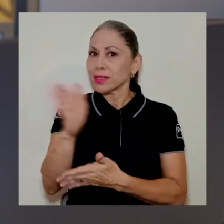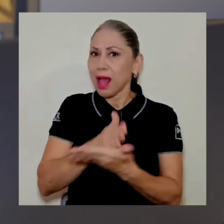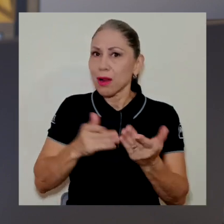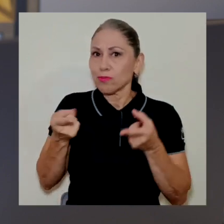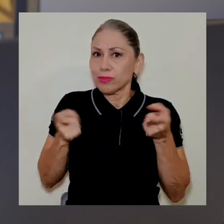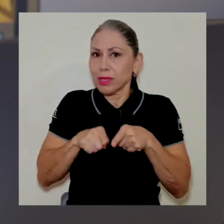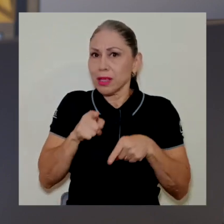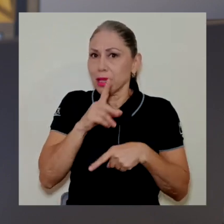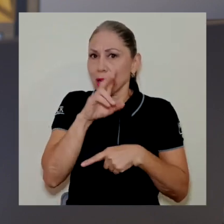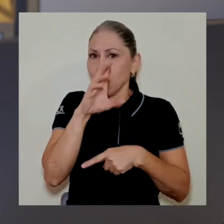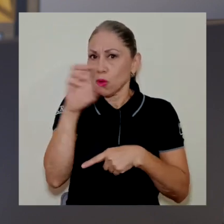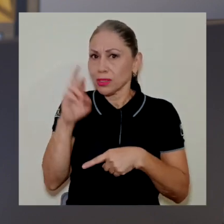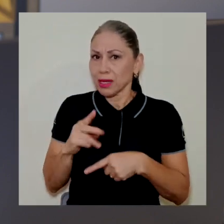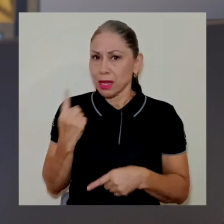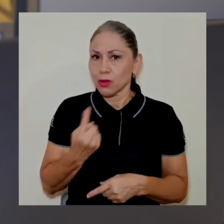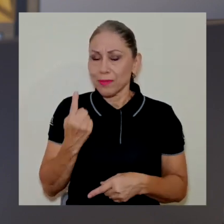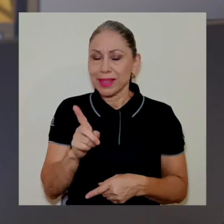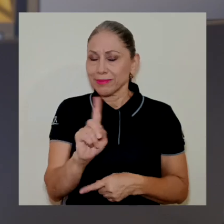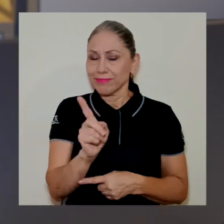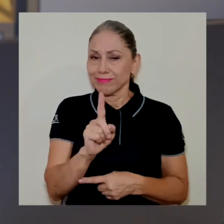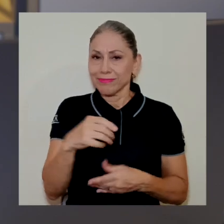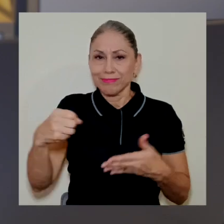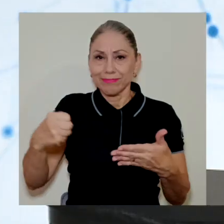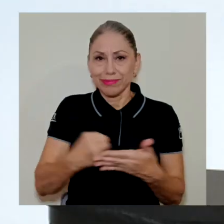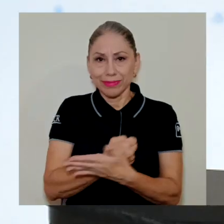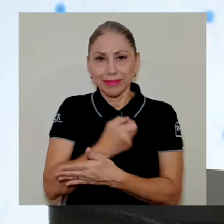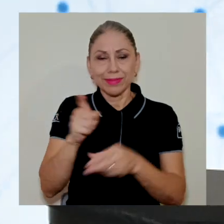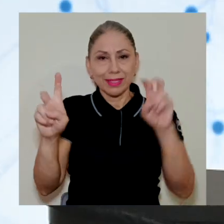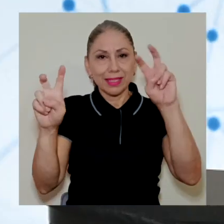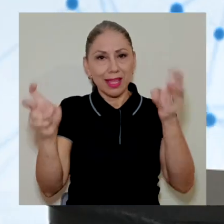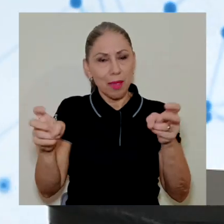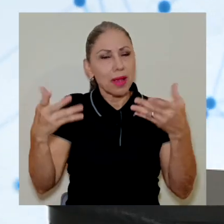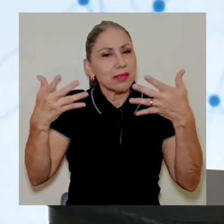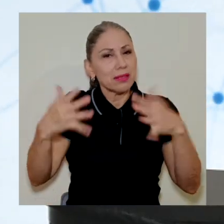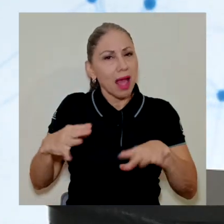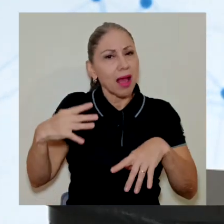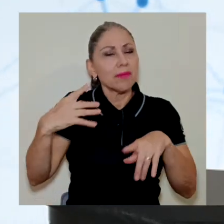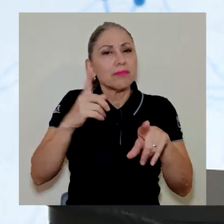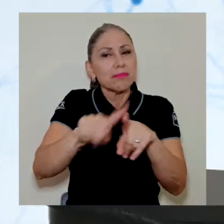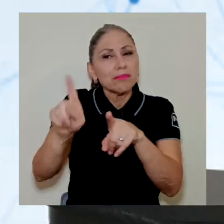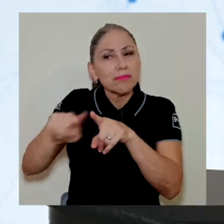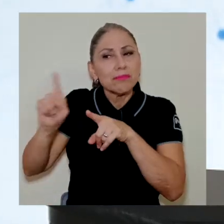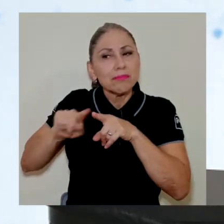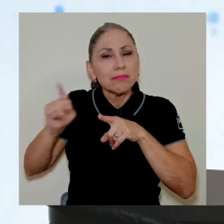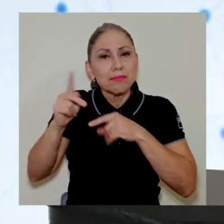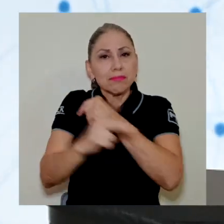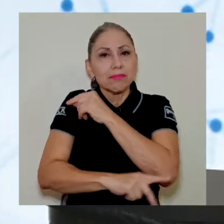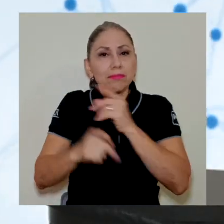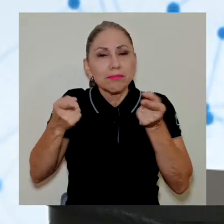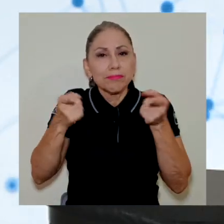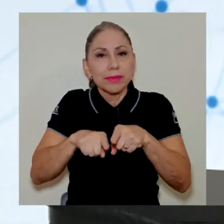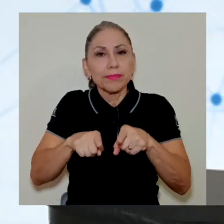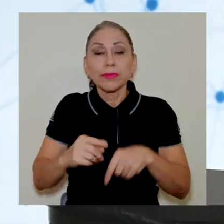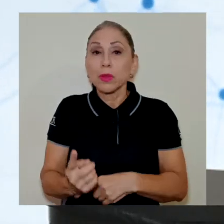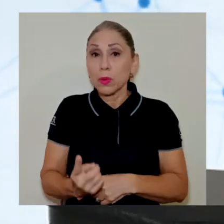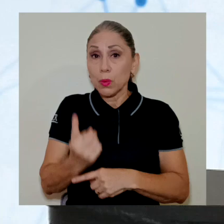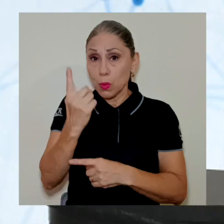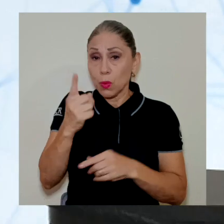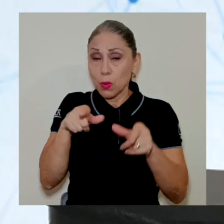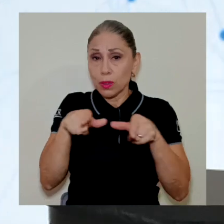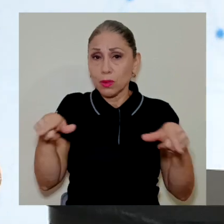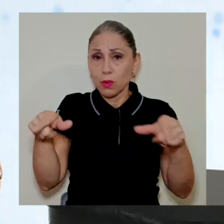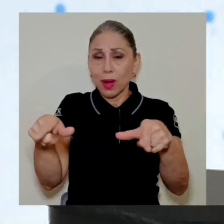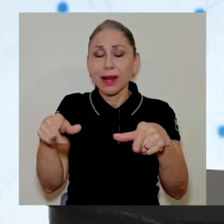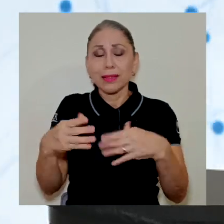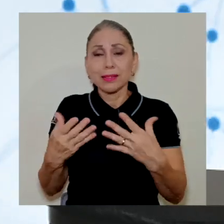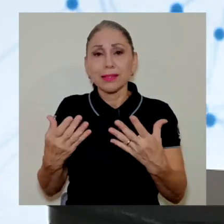algo solamente que sucede en Costa Rica, lastimosamente es un tema que se ha venido hablando en diferentes países. De hecho, uno de